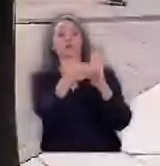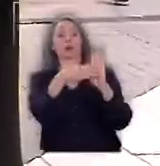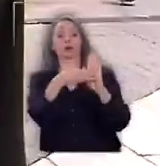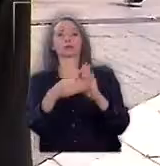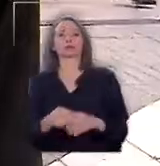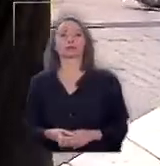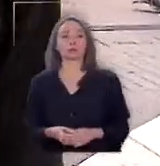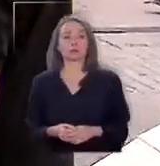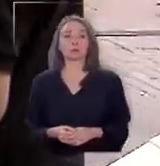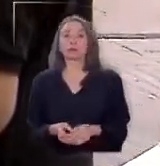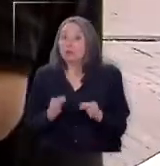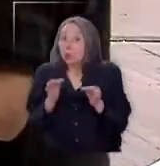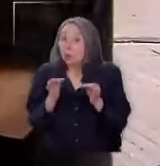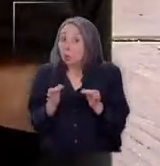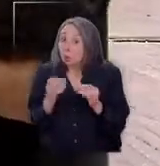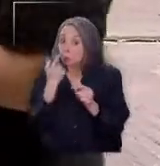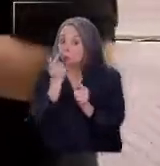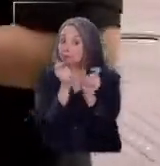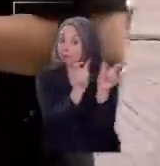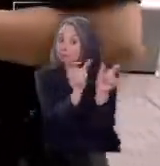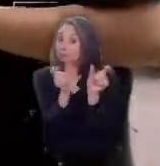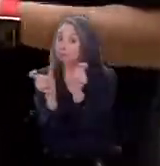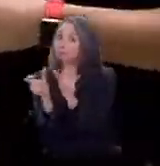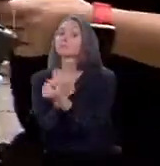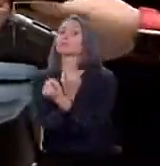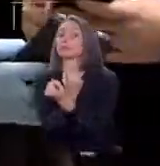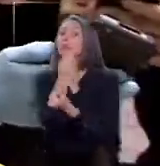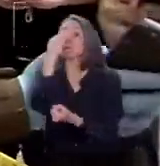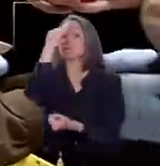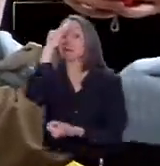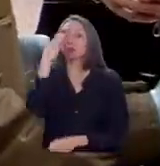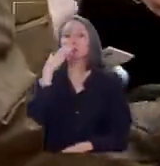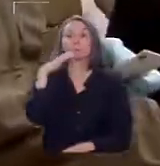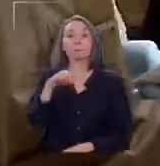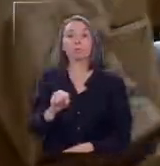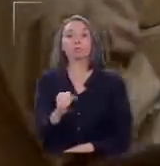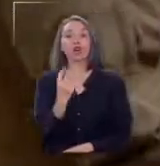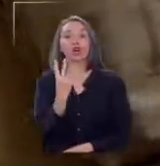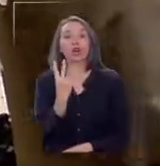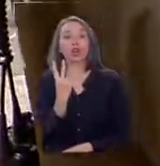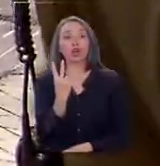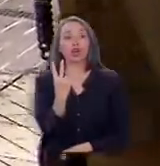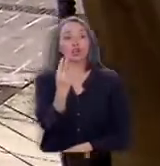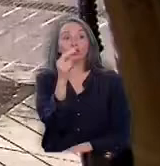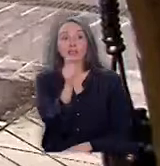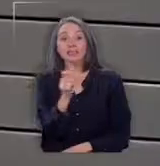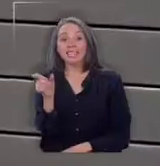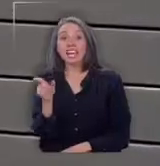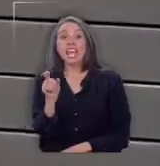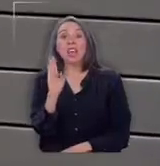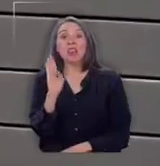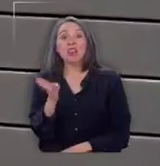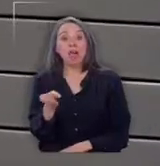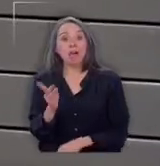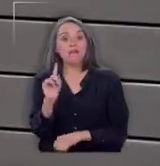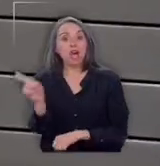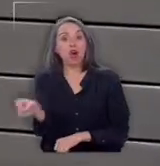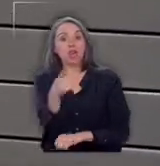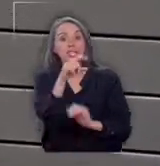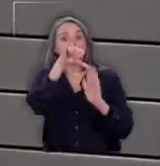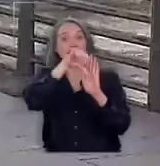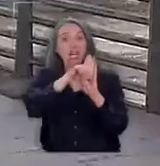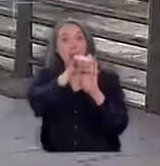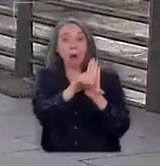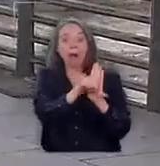dist en medio de la fiscalización carabineros detectó a dos personas que debiendo estar en cuarentena